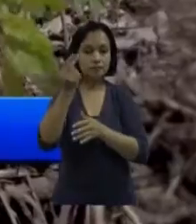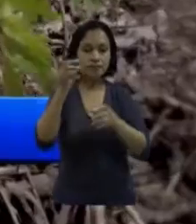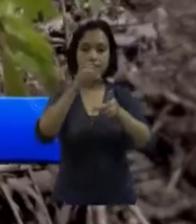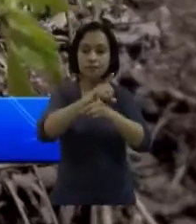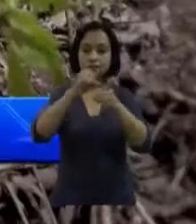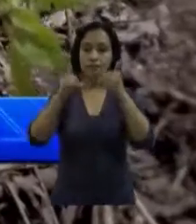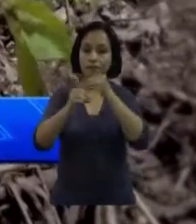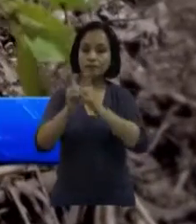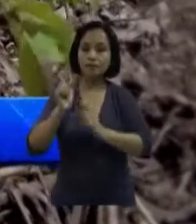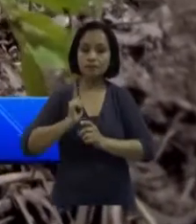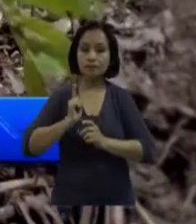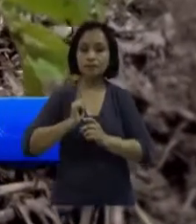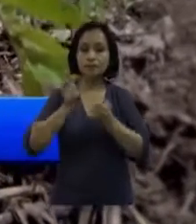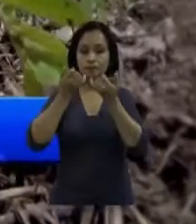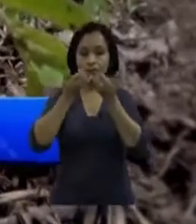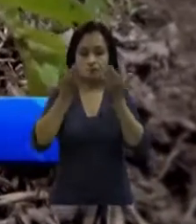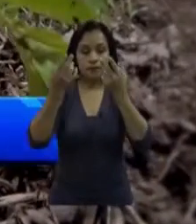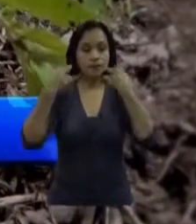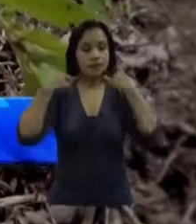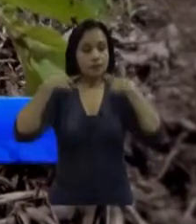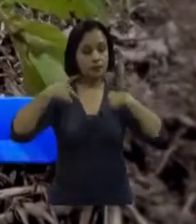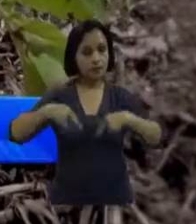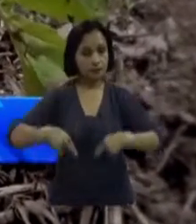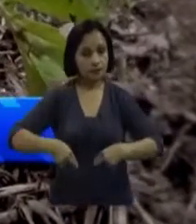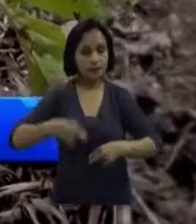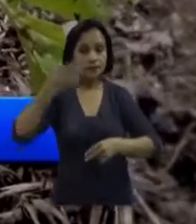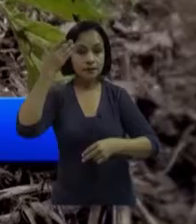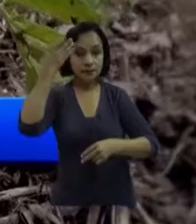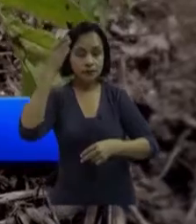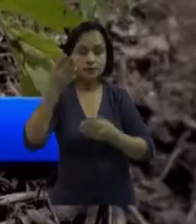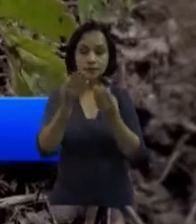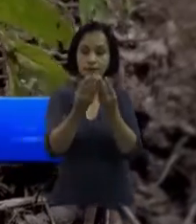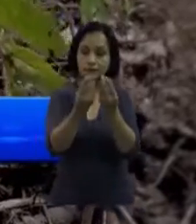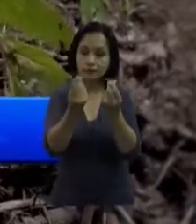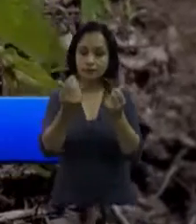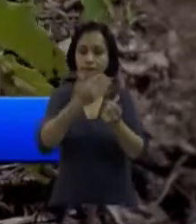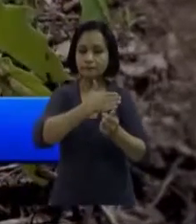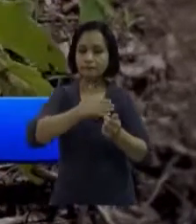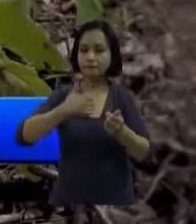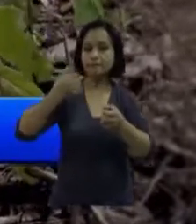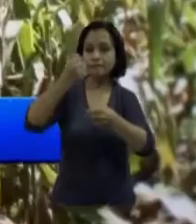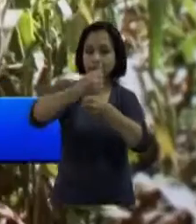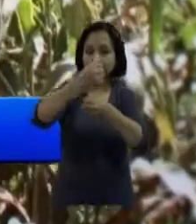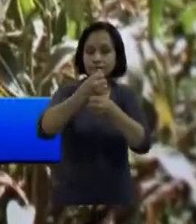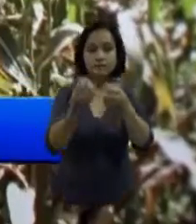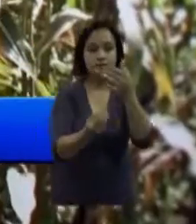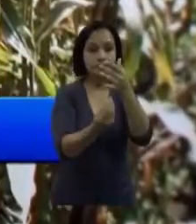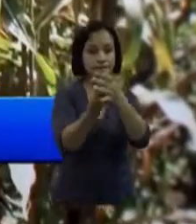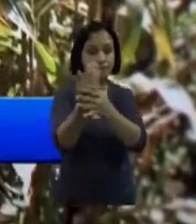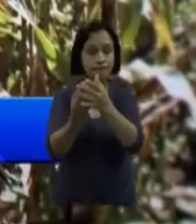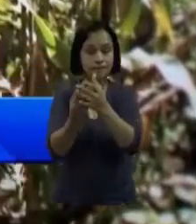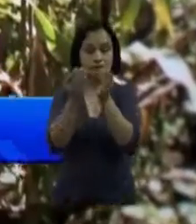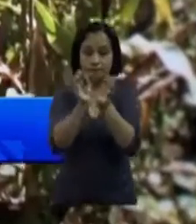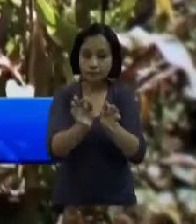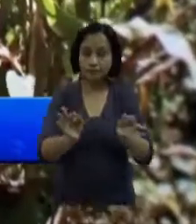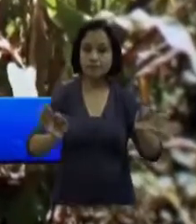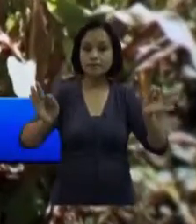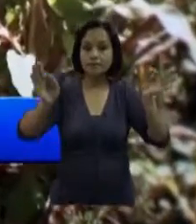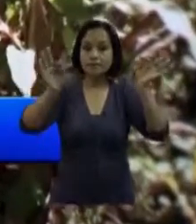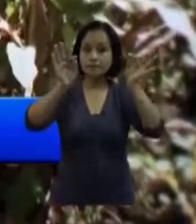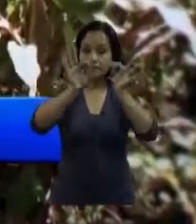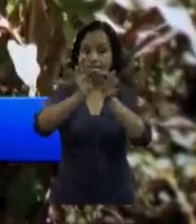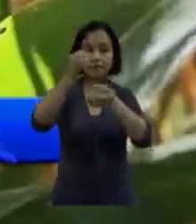la tecnificación, debe existir la conciencia humana, sabiendo que a mejores tierras, mayor producción.